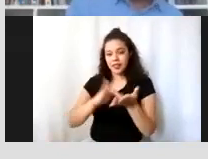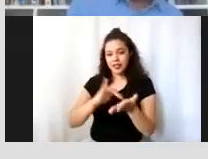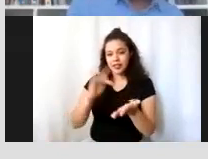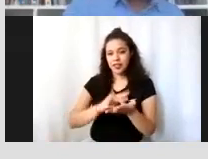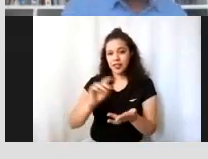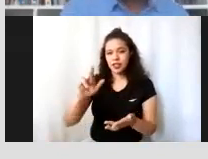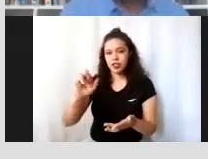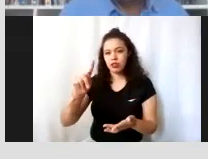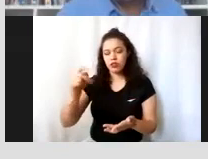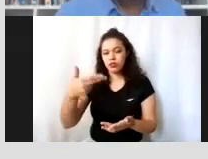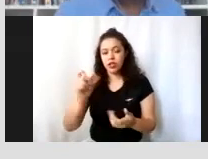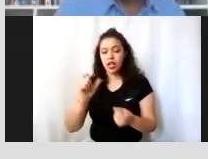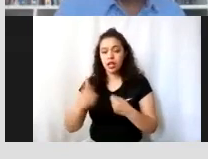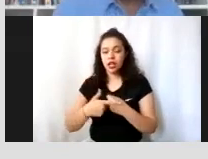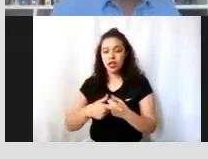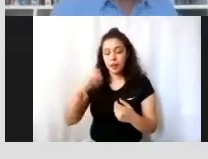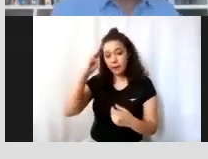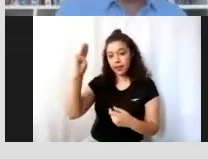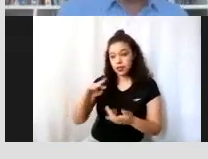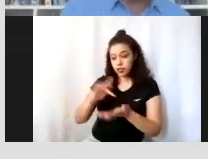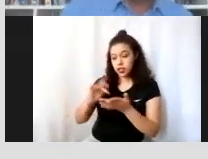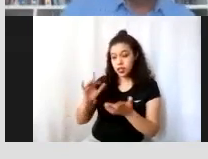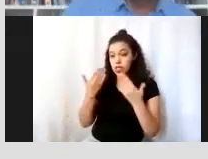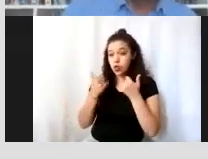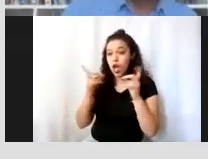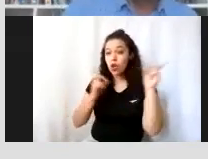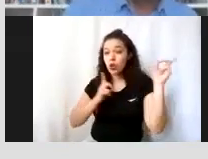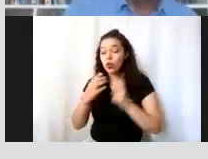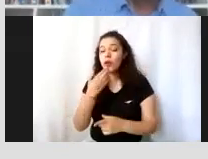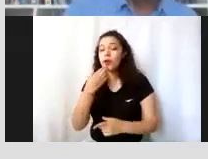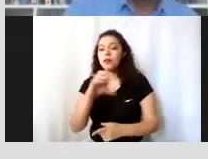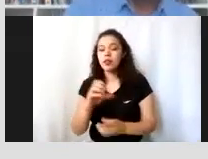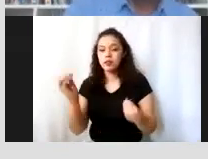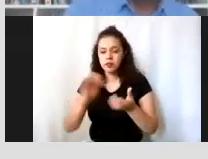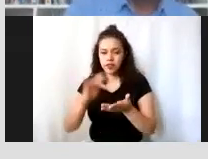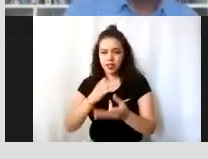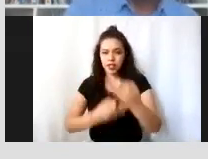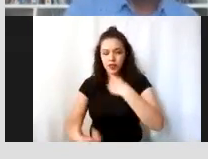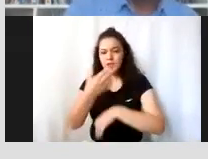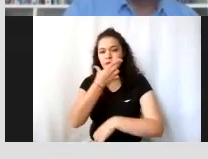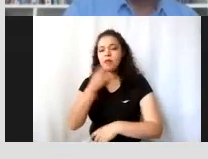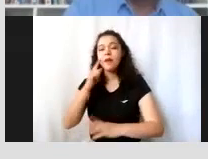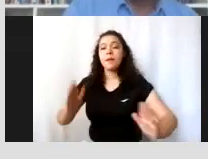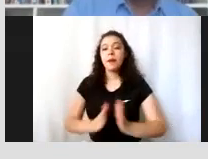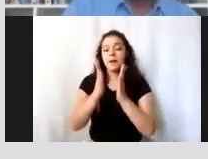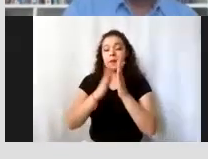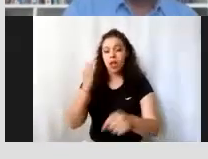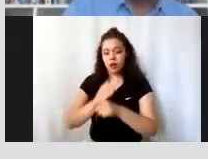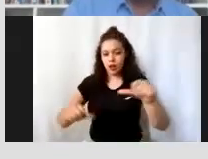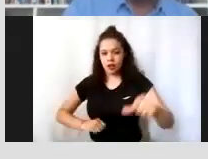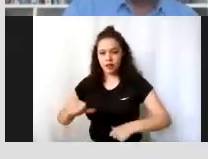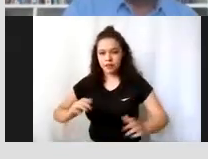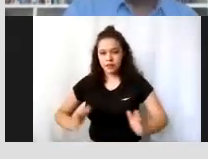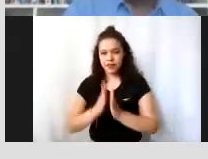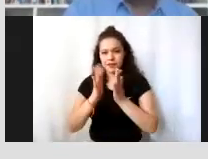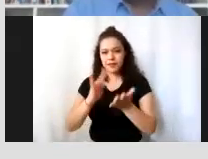algo. Maestro, gracias. Si ya no tienen más dudas o comentarios, agradecemos a todas y todos por participar en esta actividad y al maestro